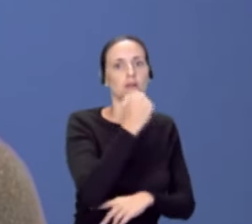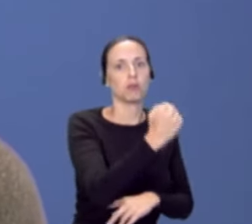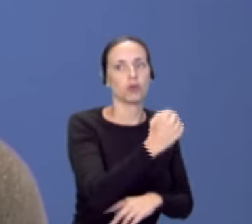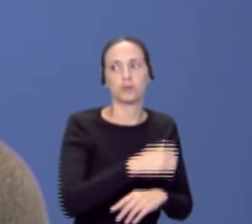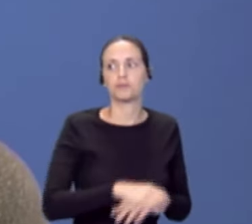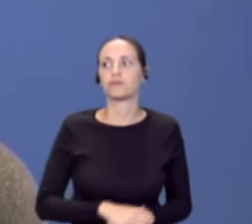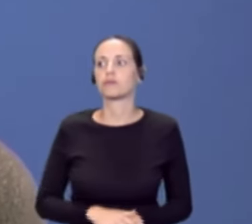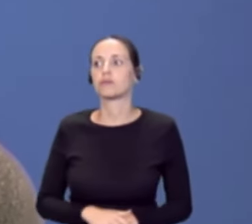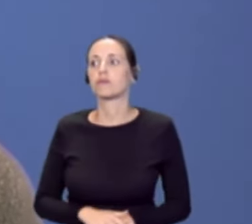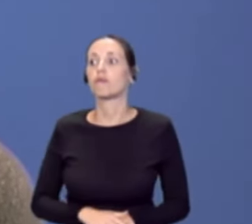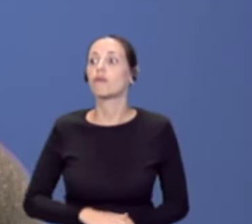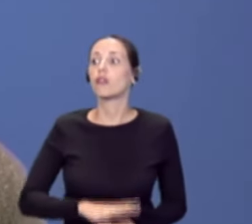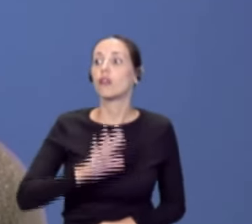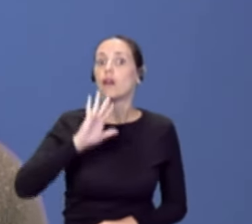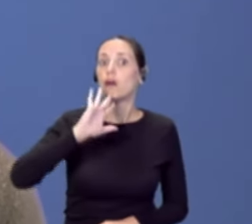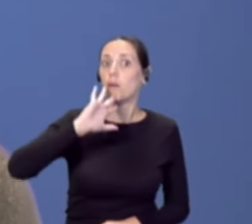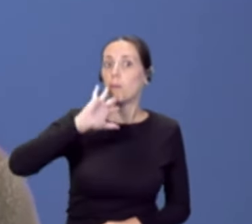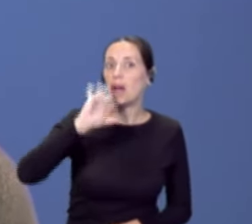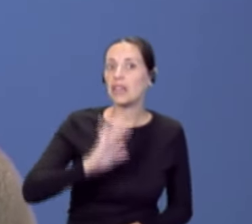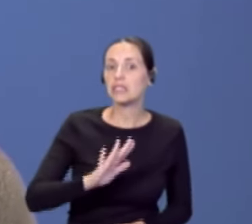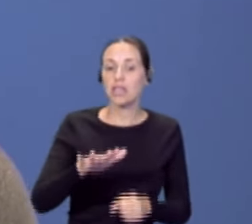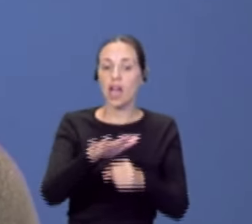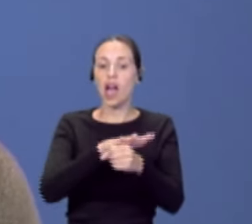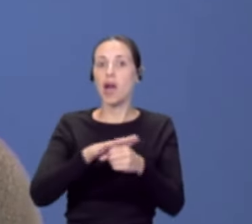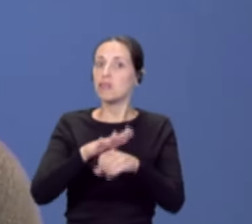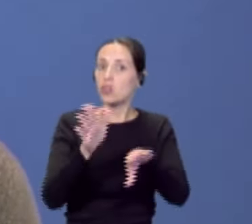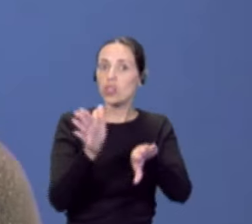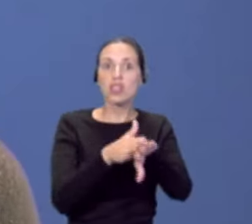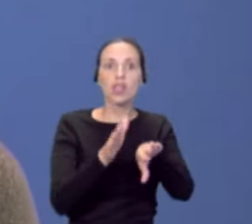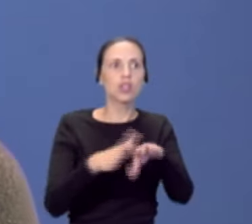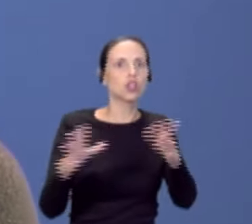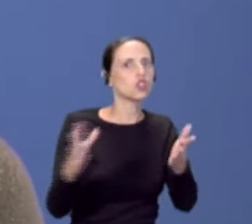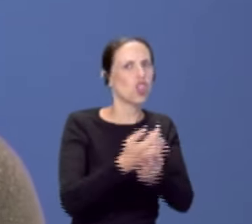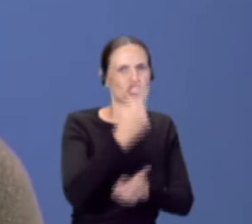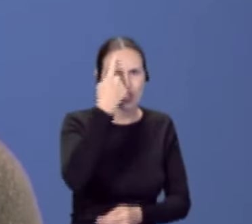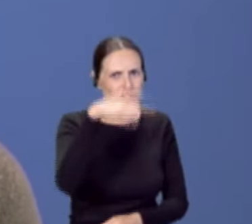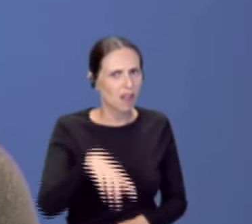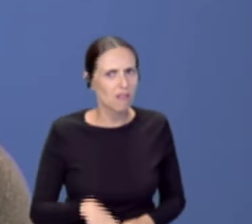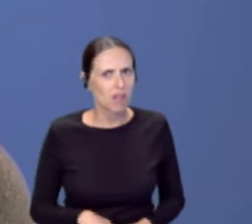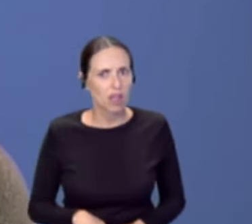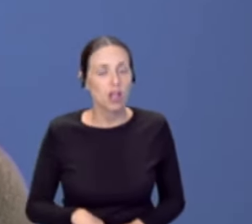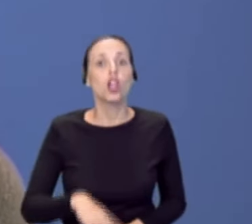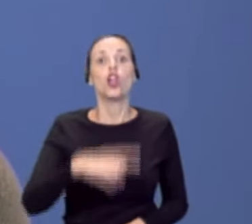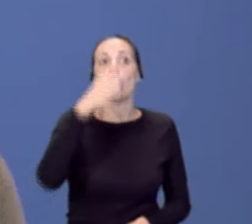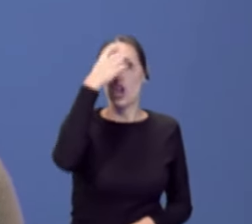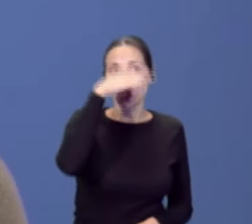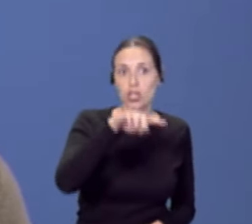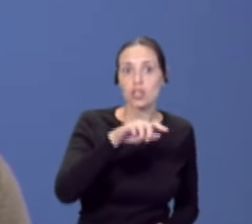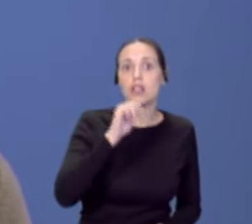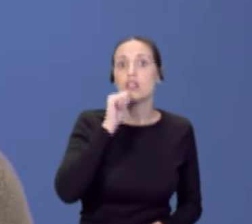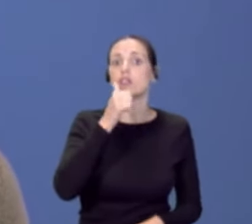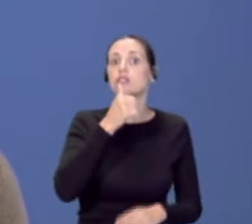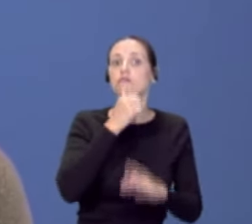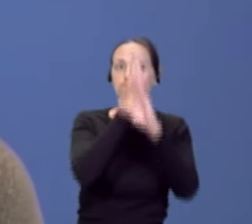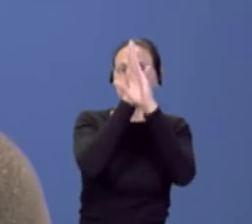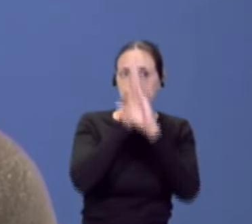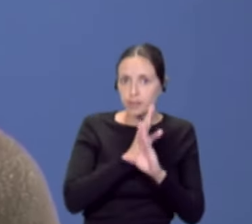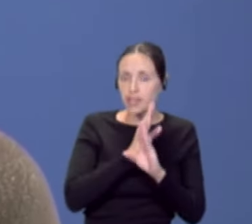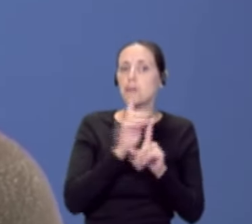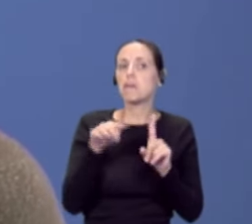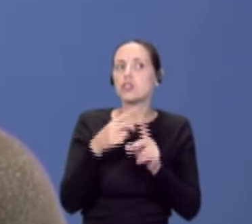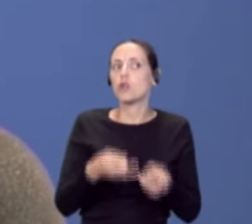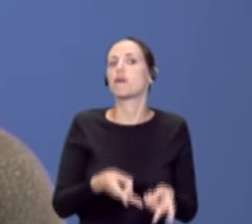Parece ser que era un secreto a voces en todos los ámbitos de la izquierda. Lo sabían, lo taparon, lo consintieron. Ahora entendemos que